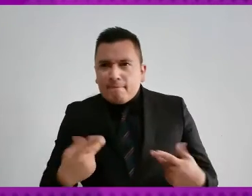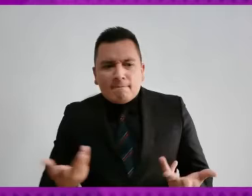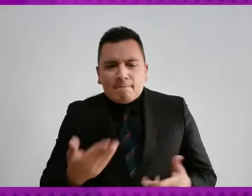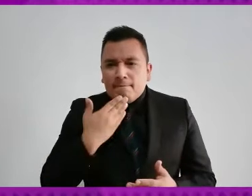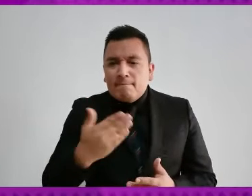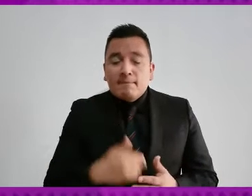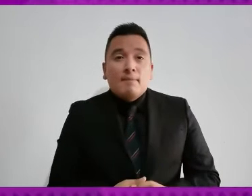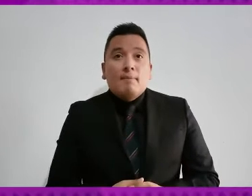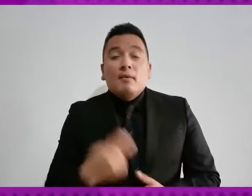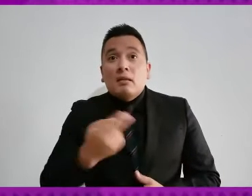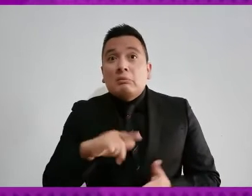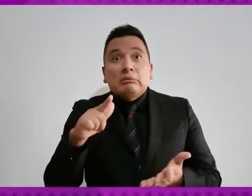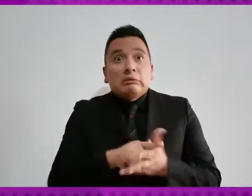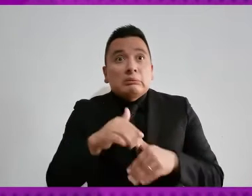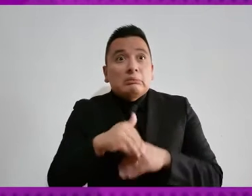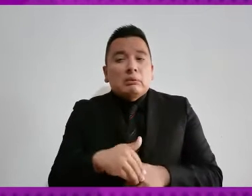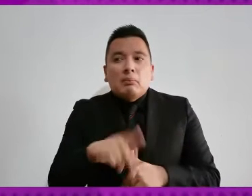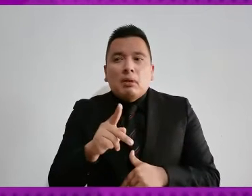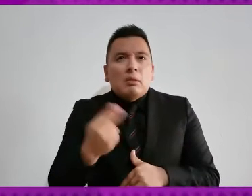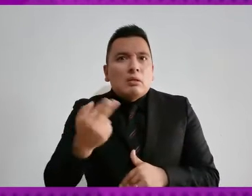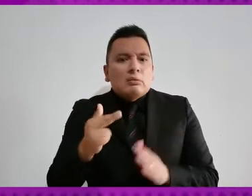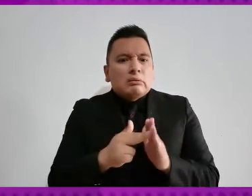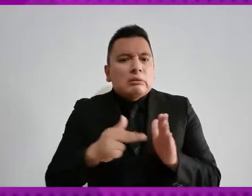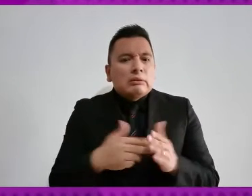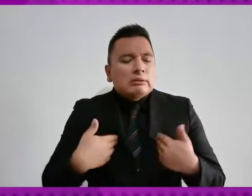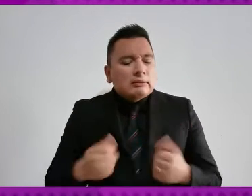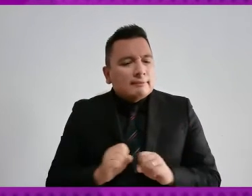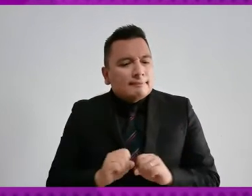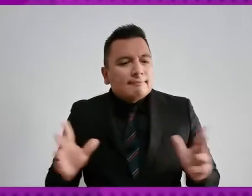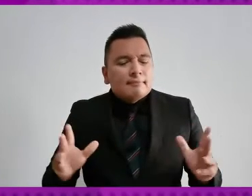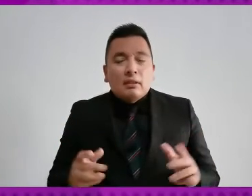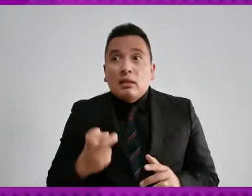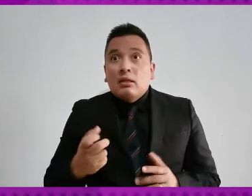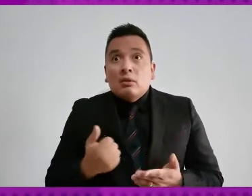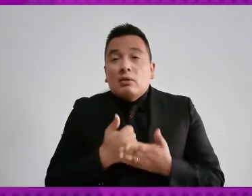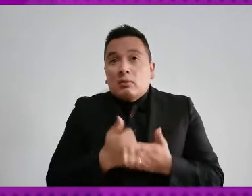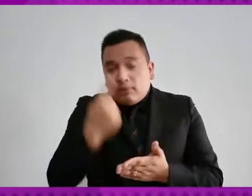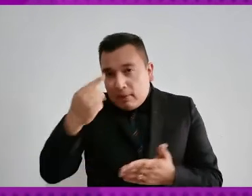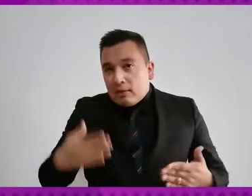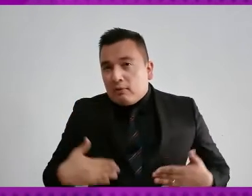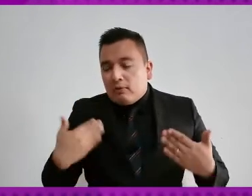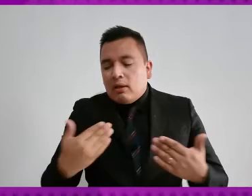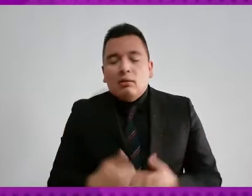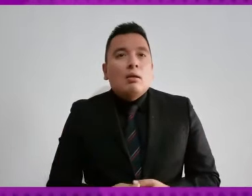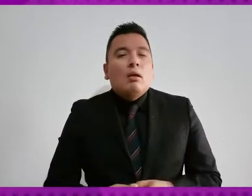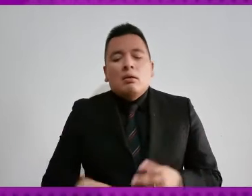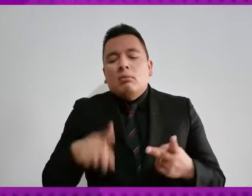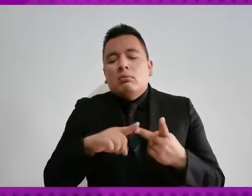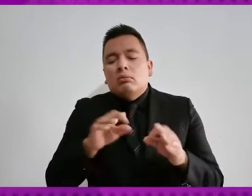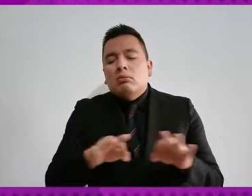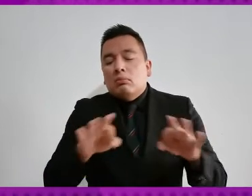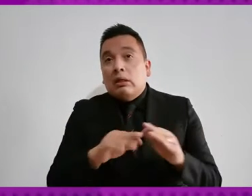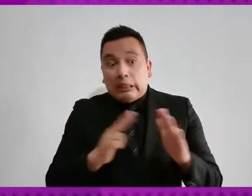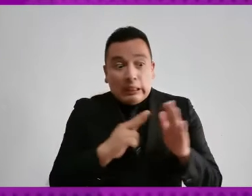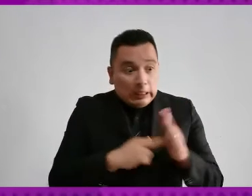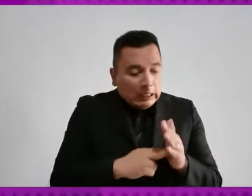de la legalidad, pero que tengan las reglas claras, genera la certeza. Y la otra, que vigilan en todo momento que esas reglas